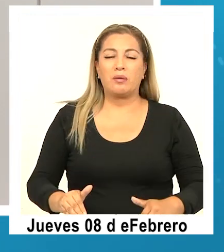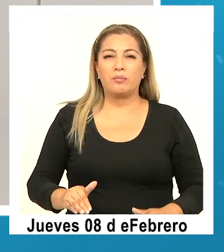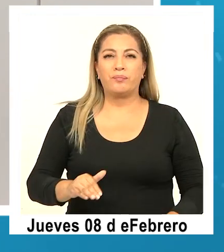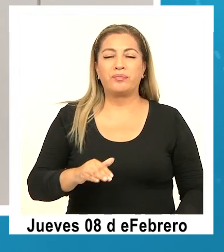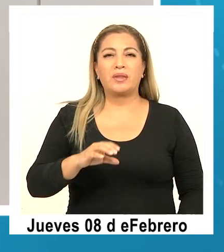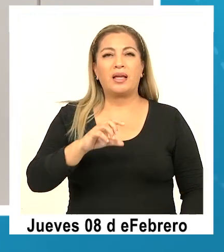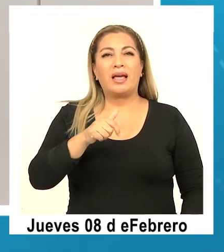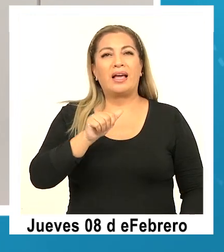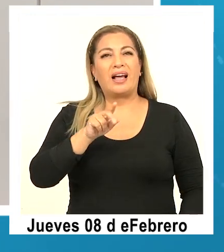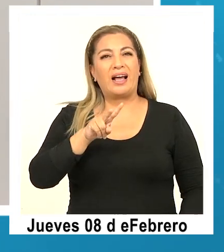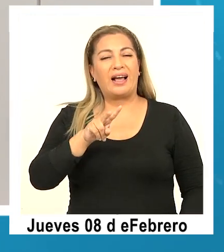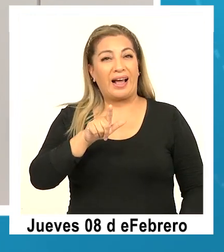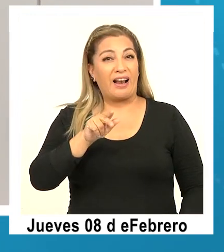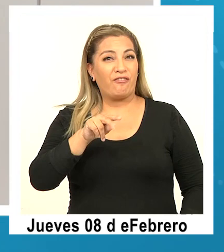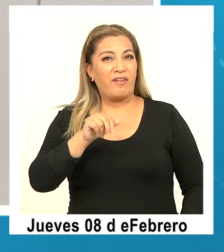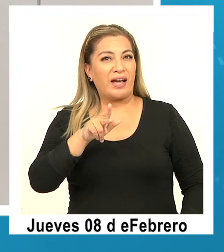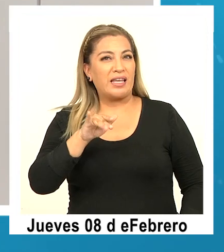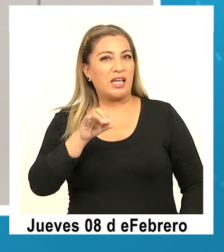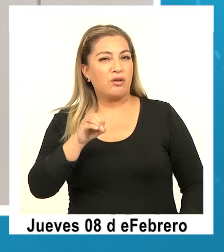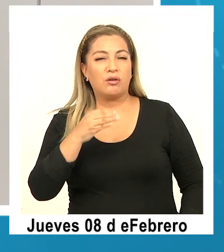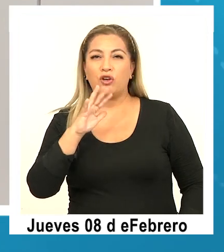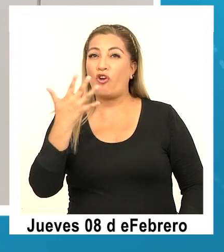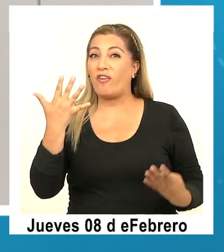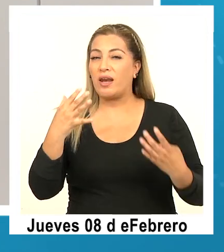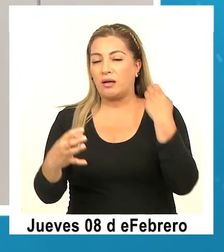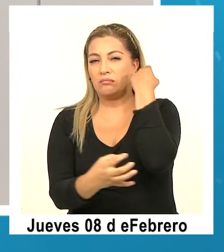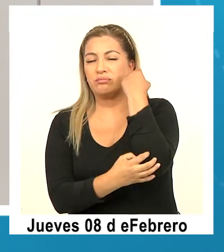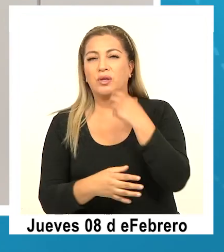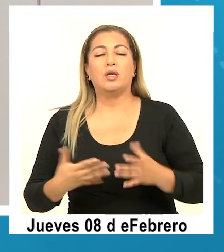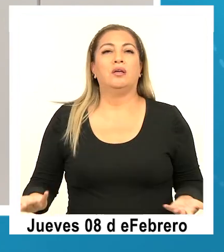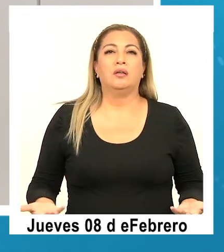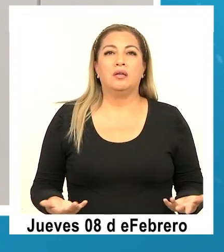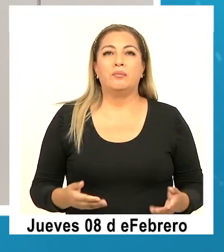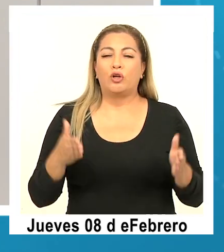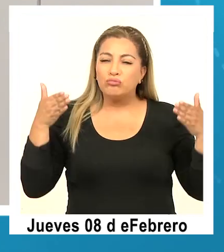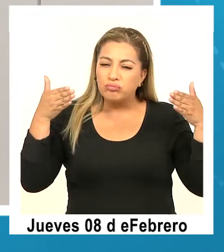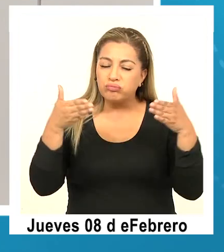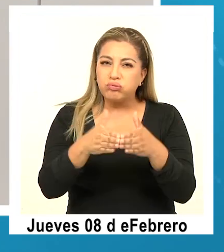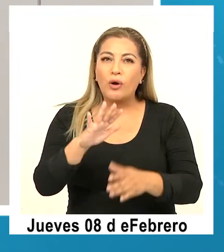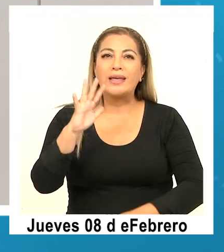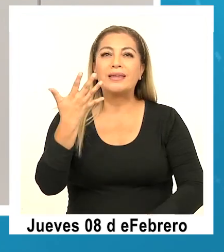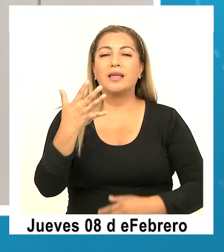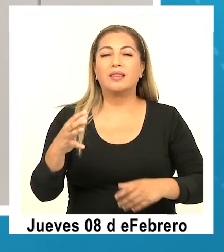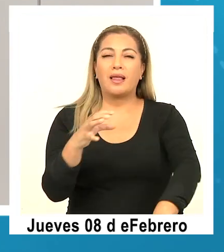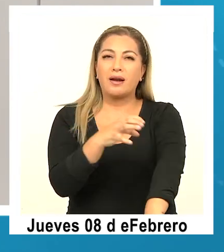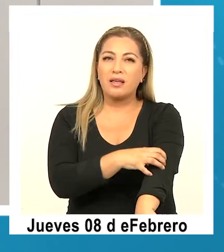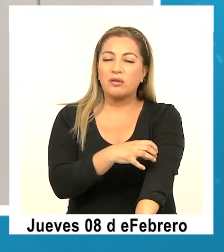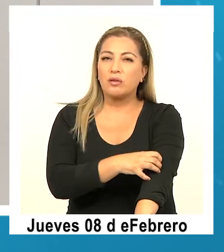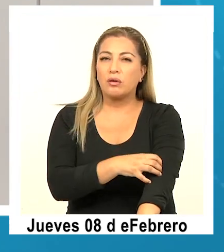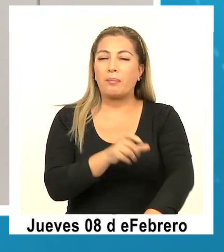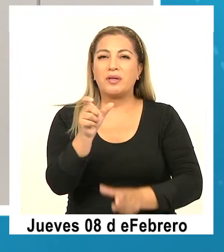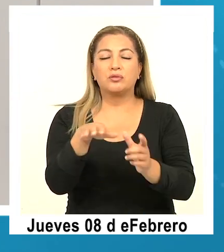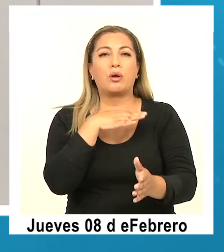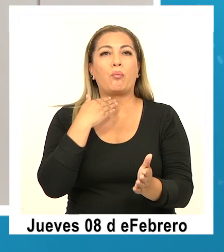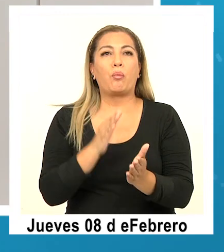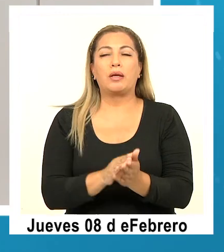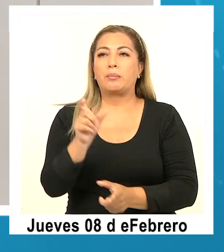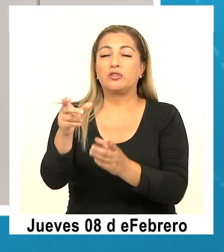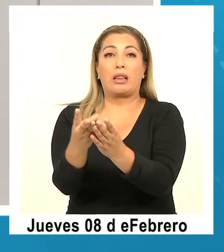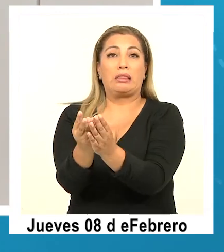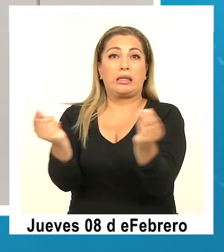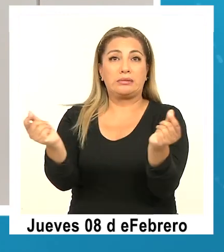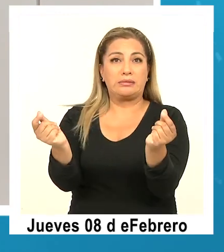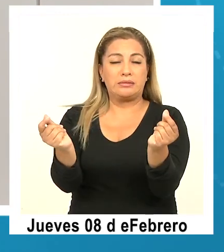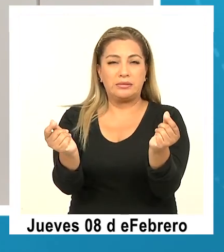novena región, en fin. Ha habido días de dolor, pero concentrados en la quinta región, con muertos, con todavía personas desaparecidas y